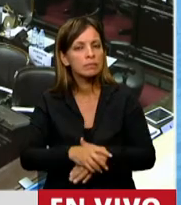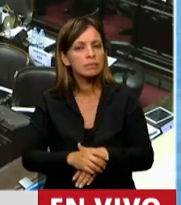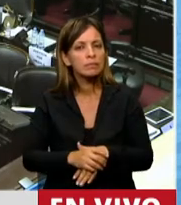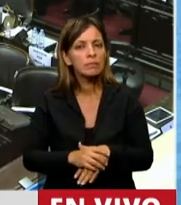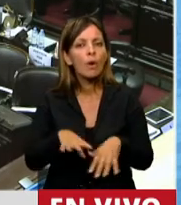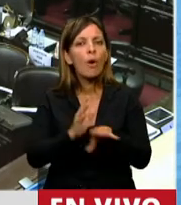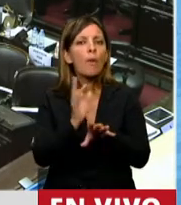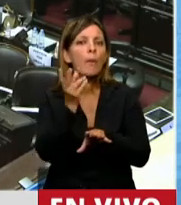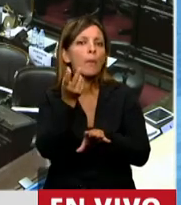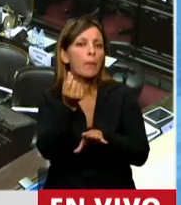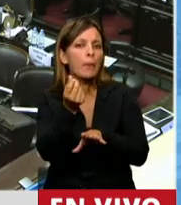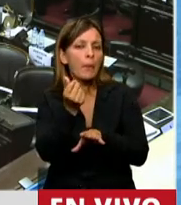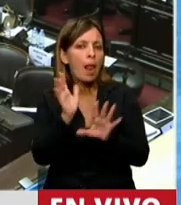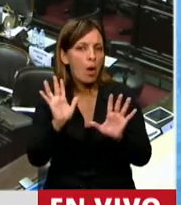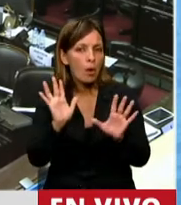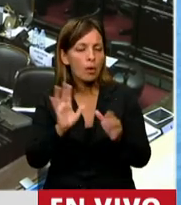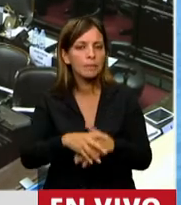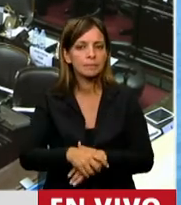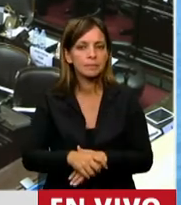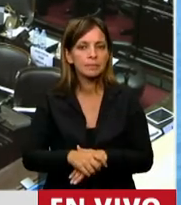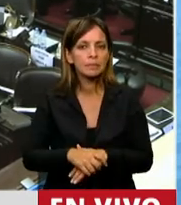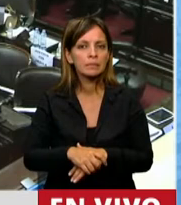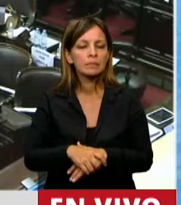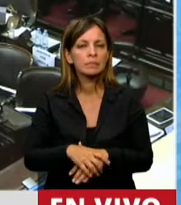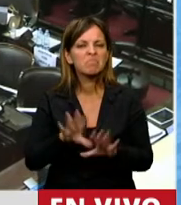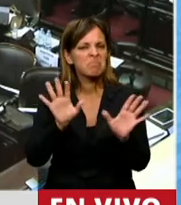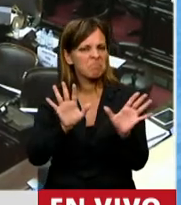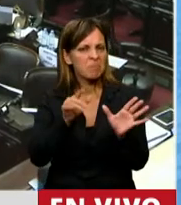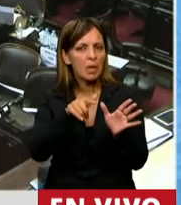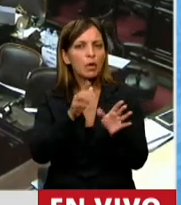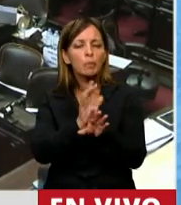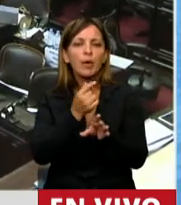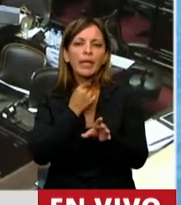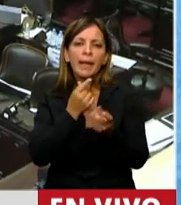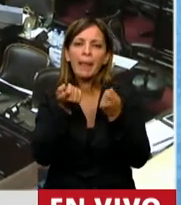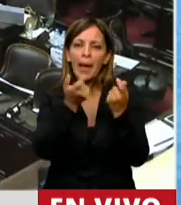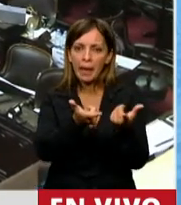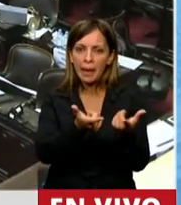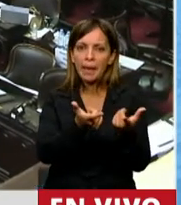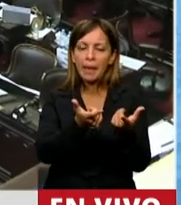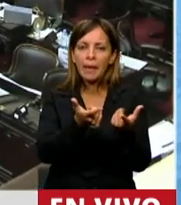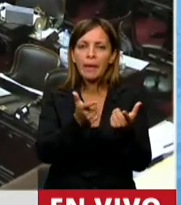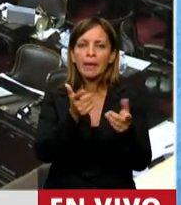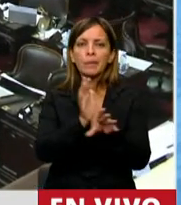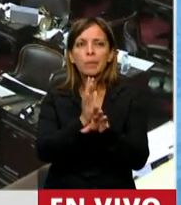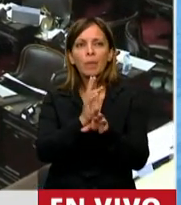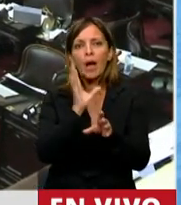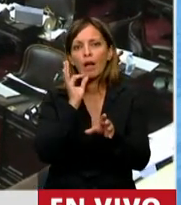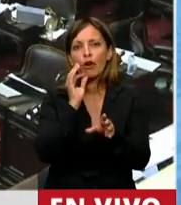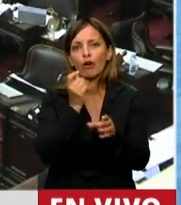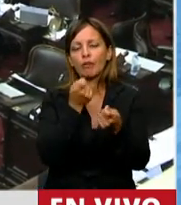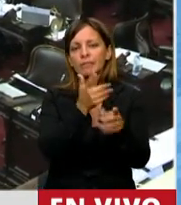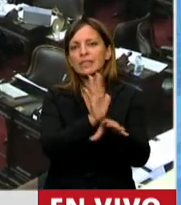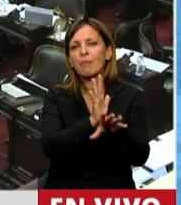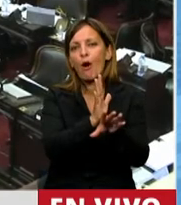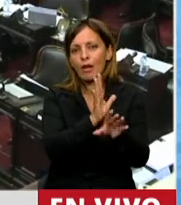un valor pecuniario, más allá de querer asignarle un significado simbólico cuando se